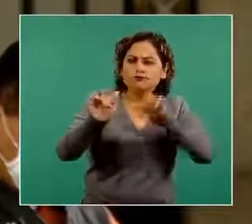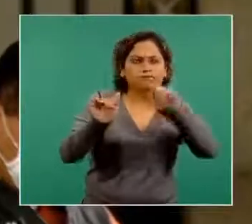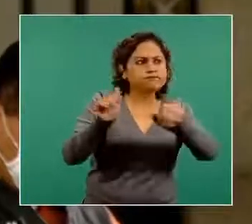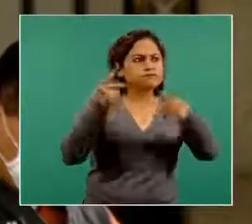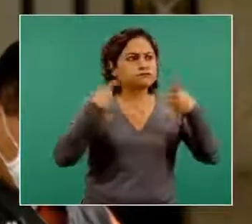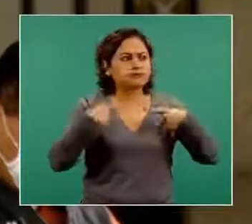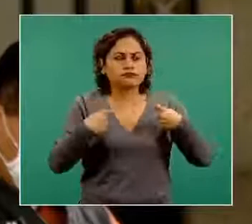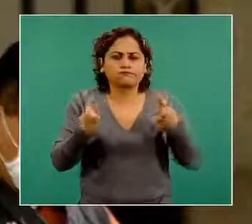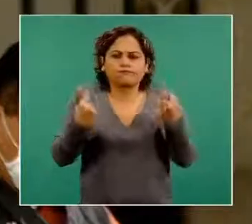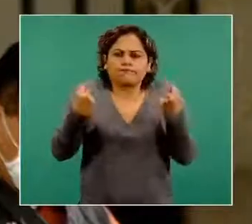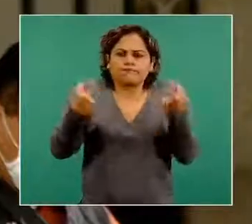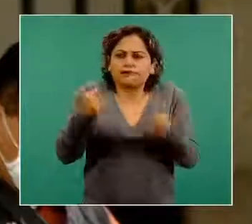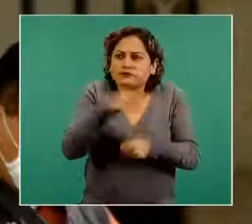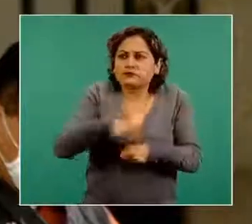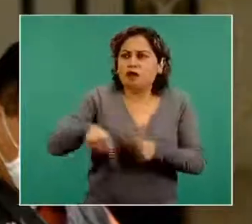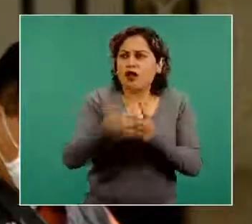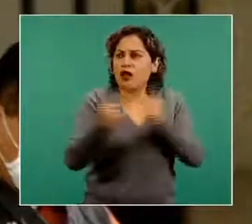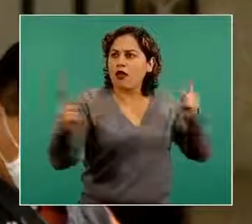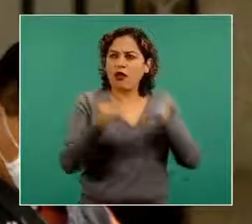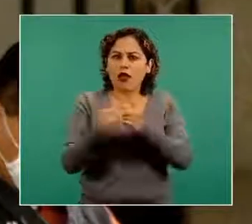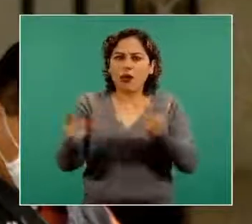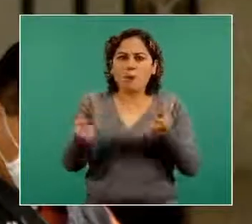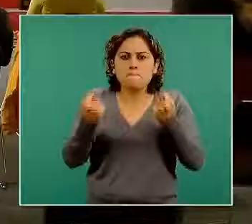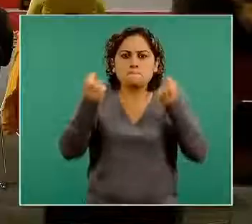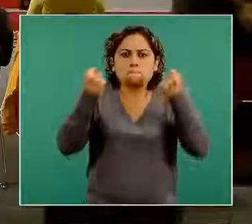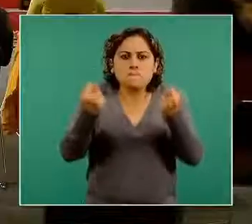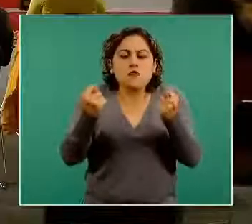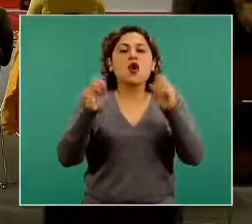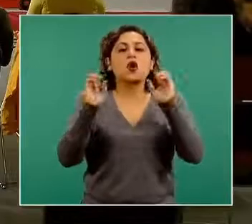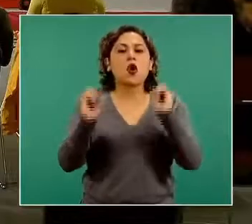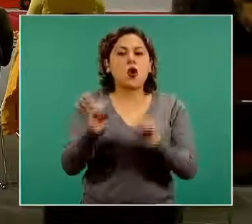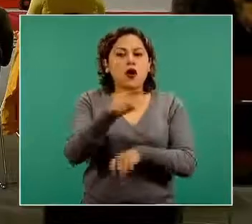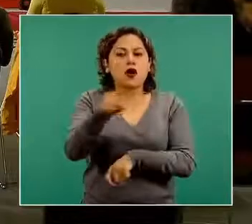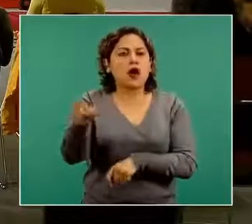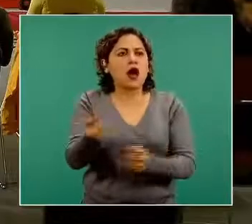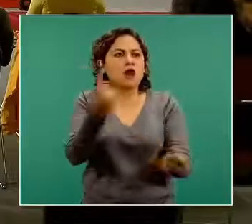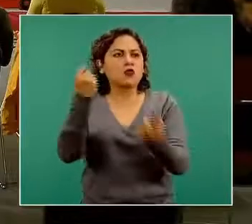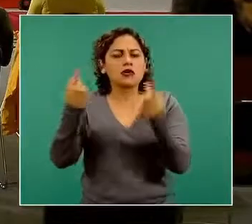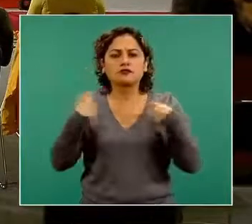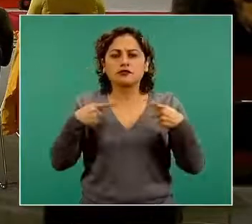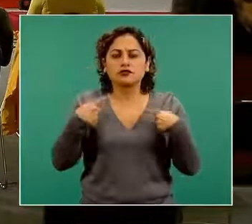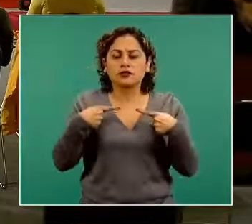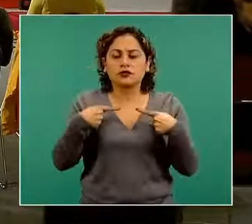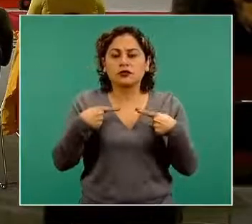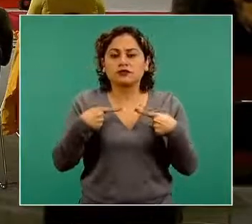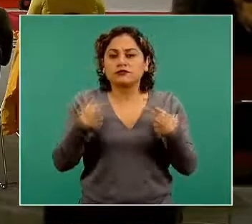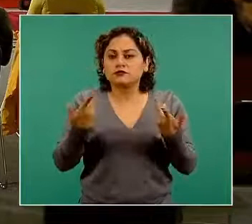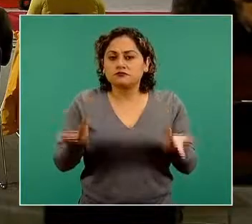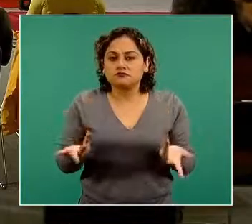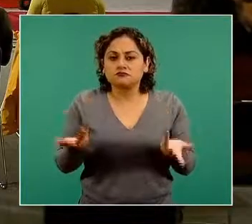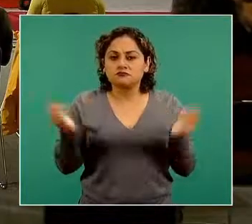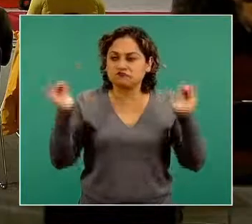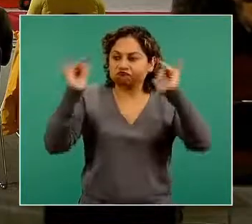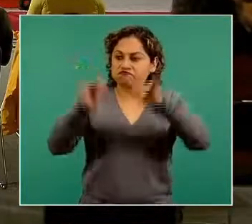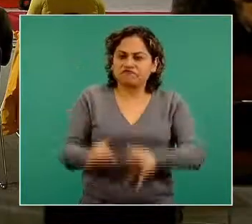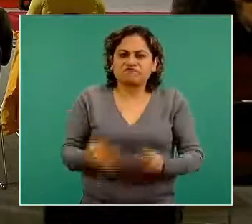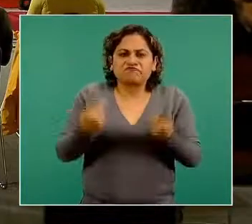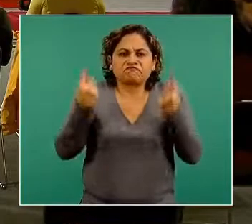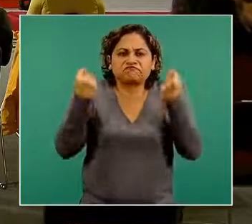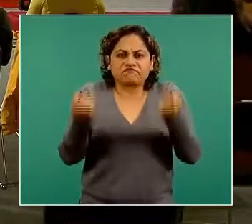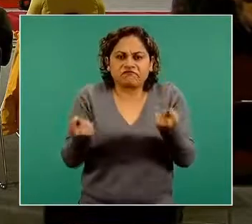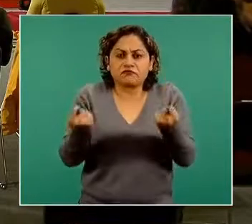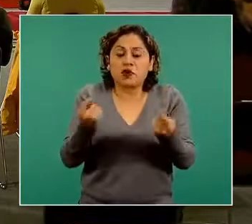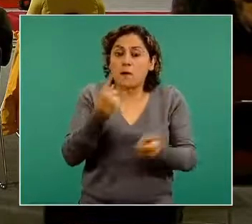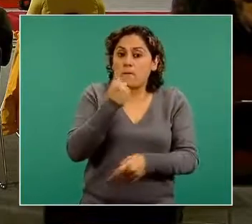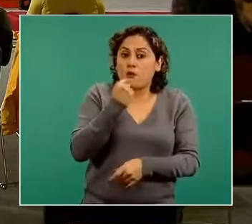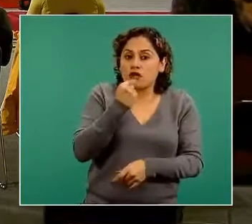caso a los llamados de sana distancia, que no quiere hacer caso precisamente a no reunirse. Y sin embargo, ellos